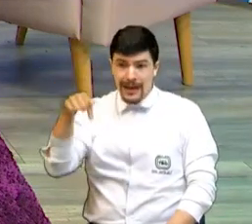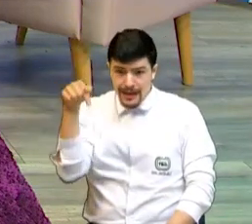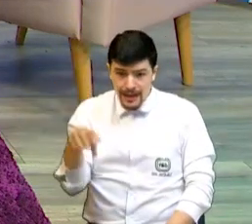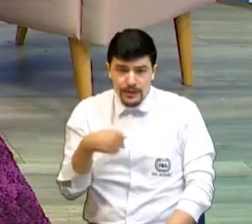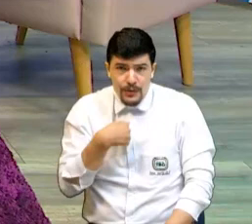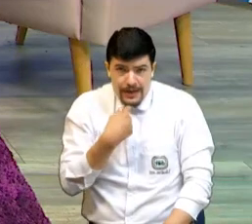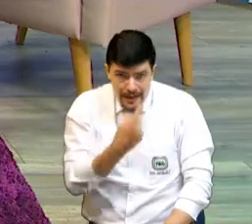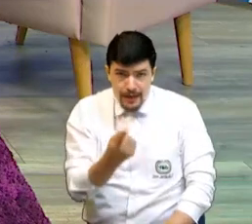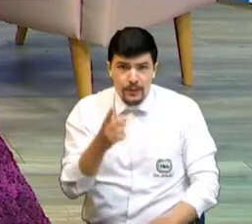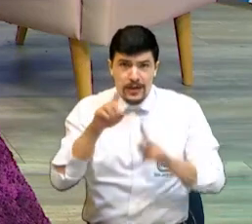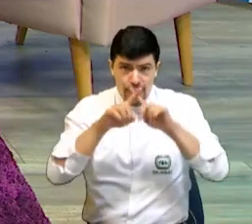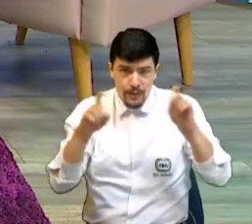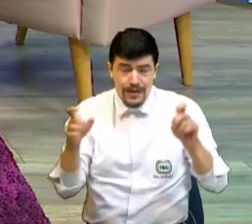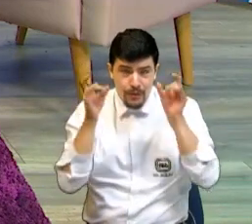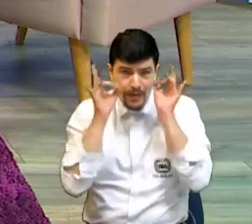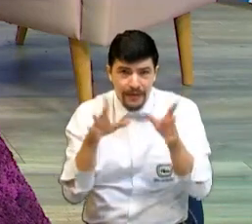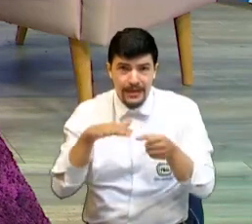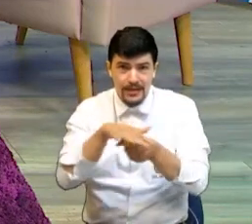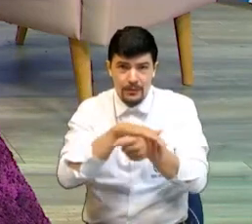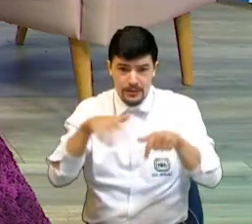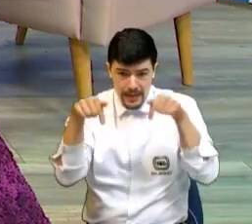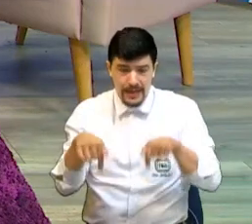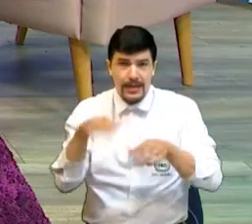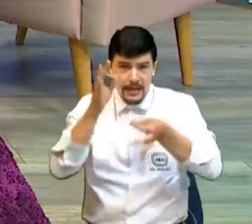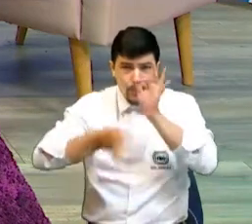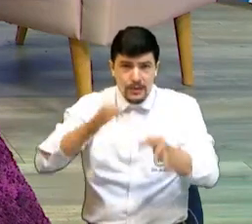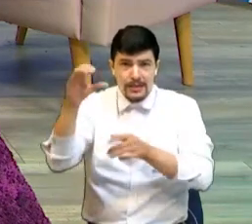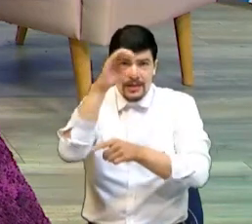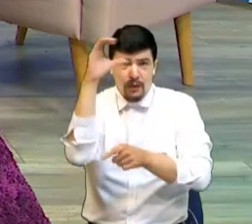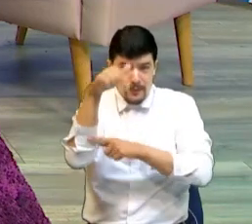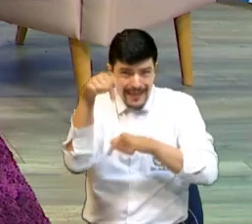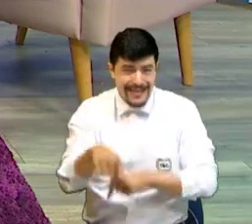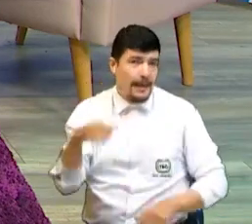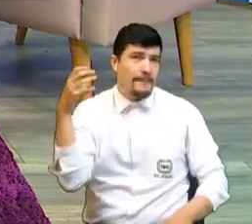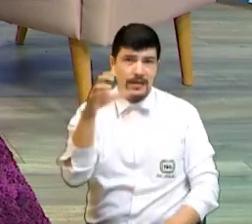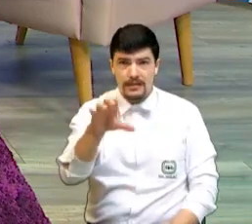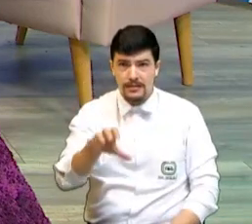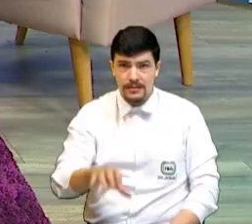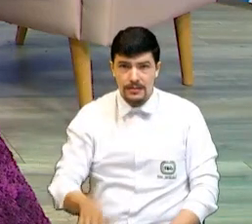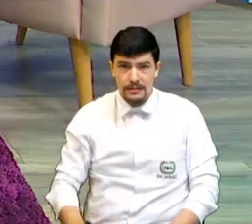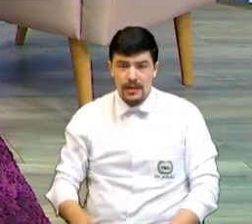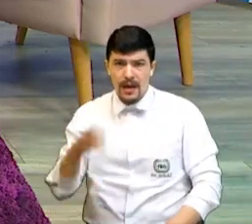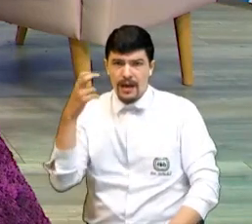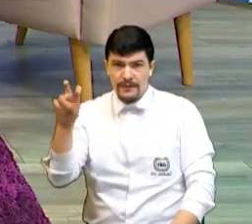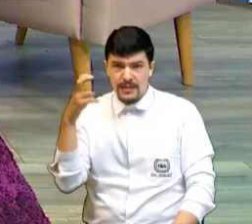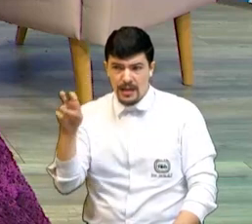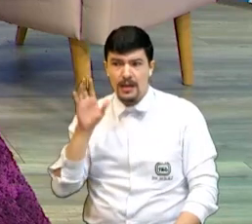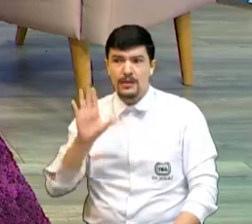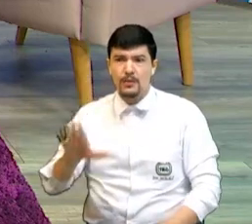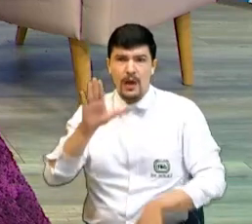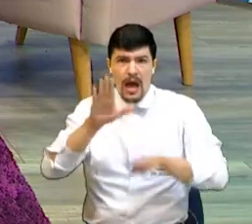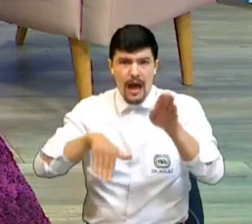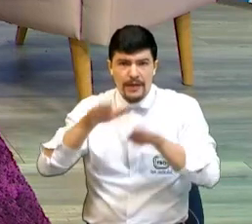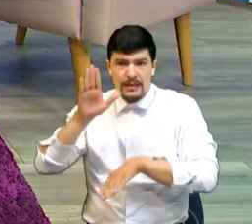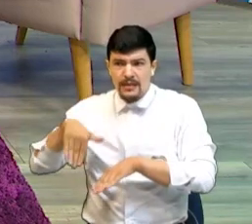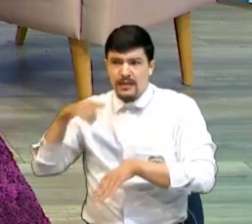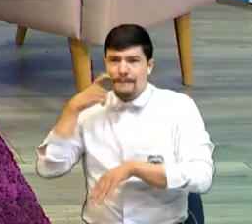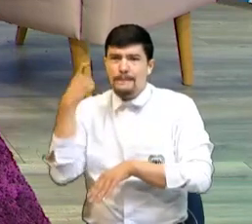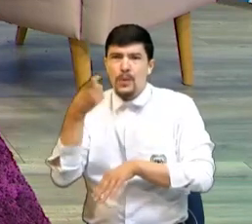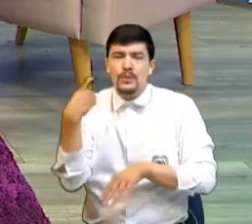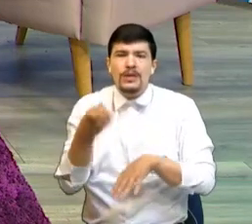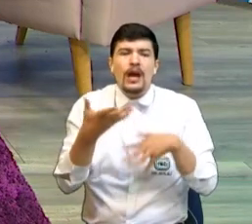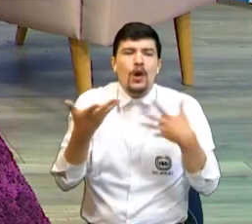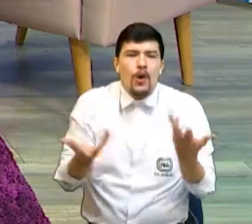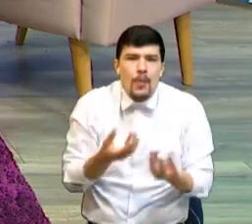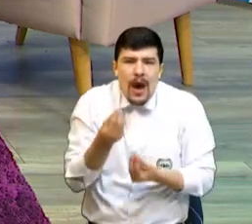le digo una cosa, grave la situación de nuestra justicia en este país. Los fiscales a veces buscan formas de